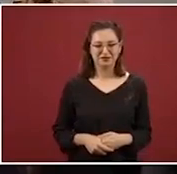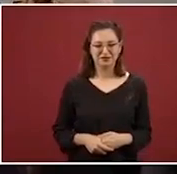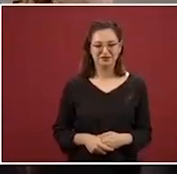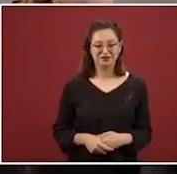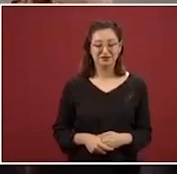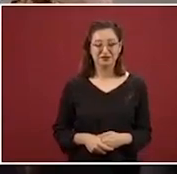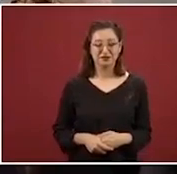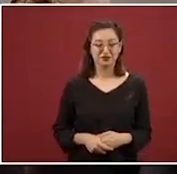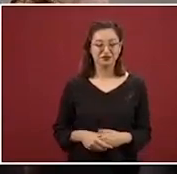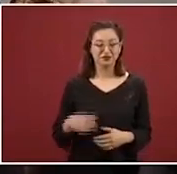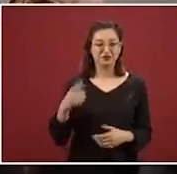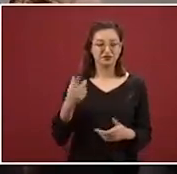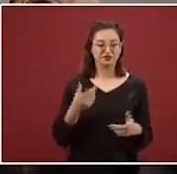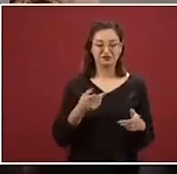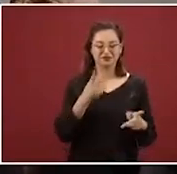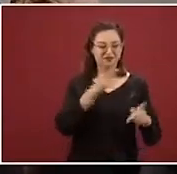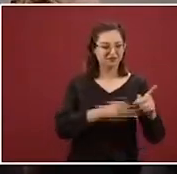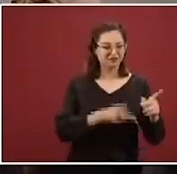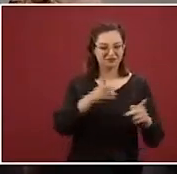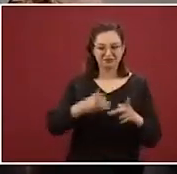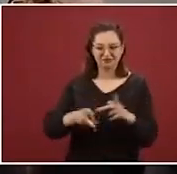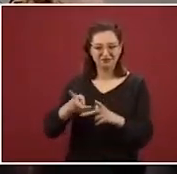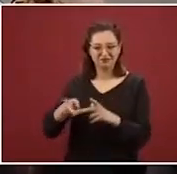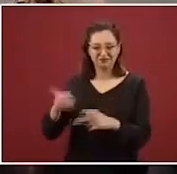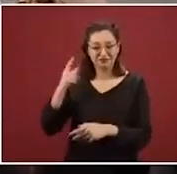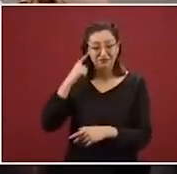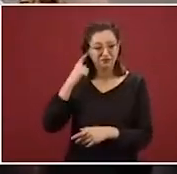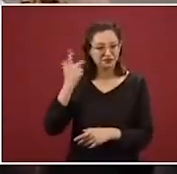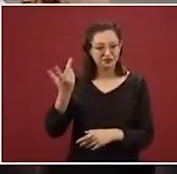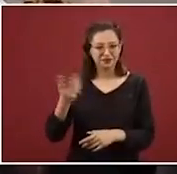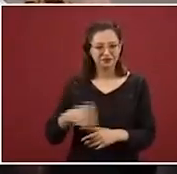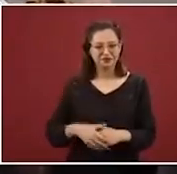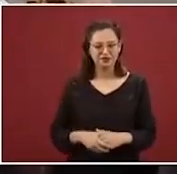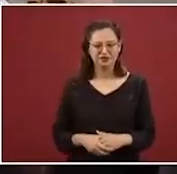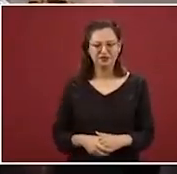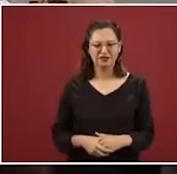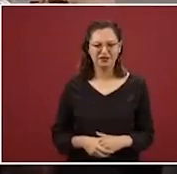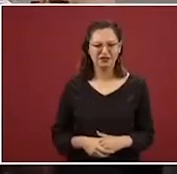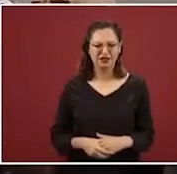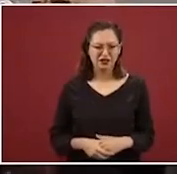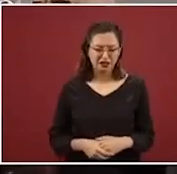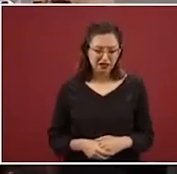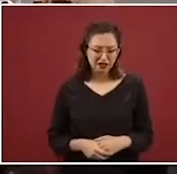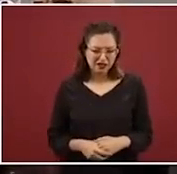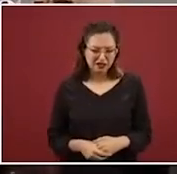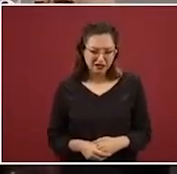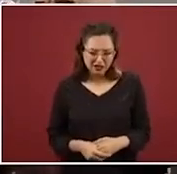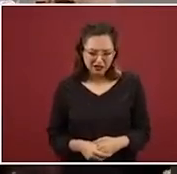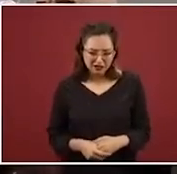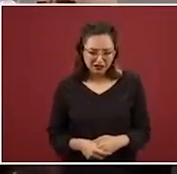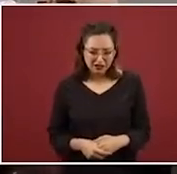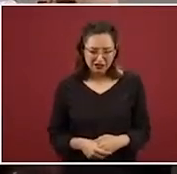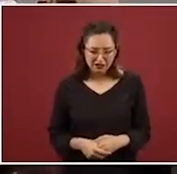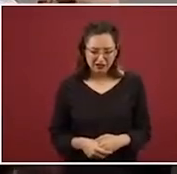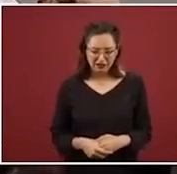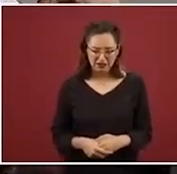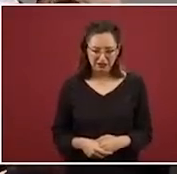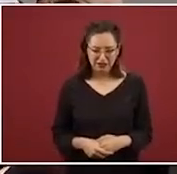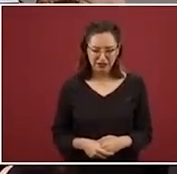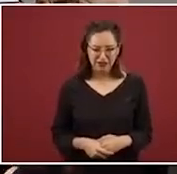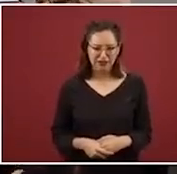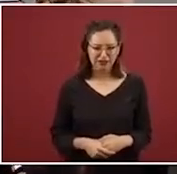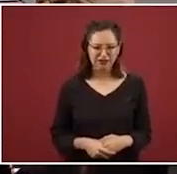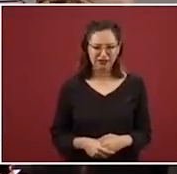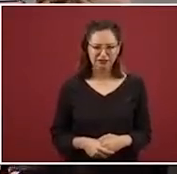Entonces, tomando en cuenta que hay una importante recomposición, sería muy oportuno darle la explicación